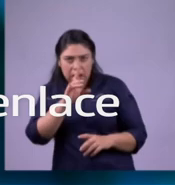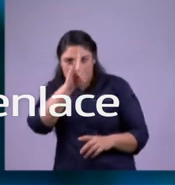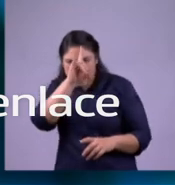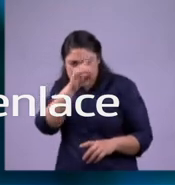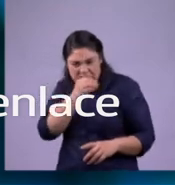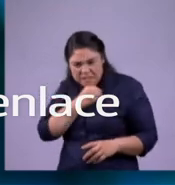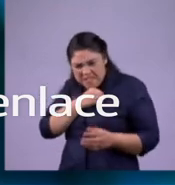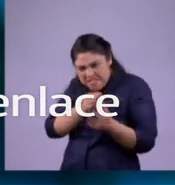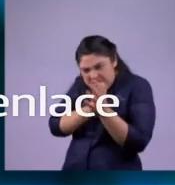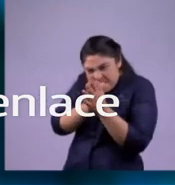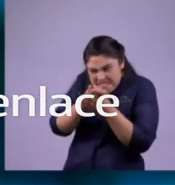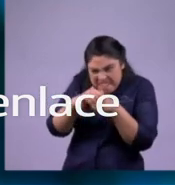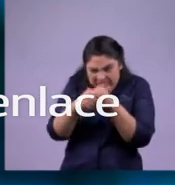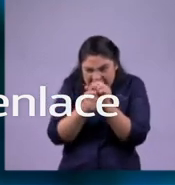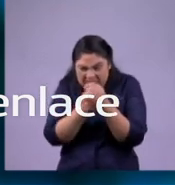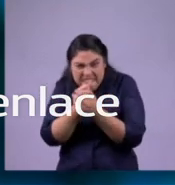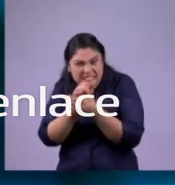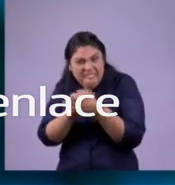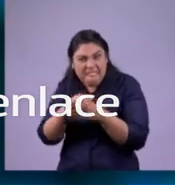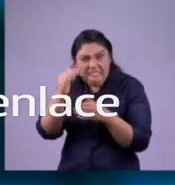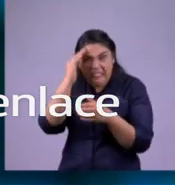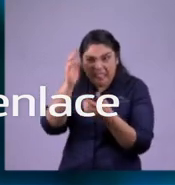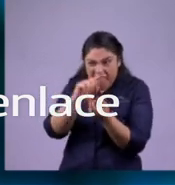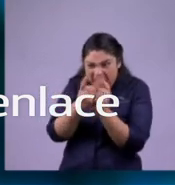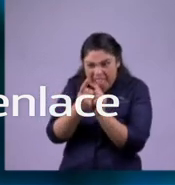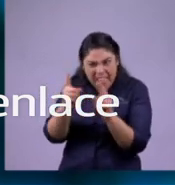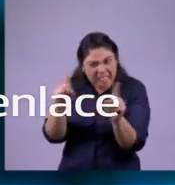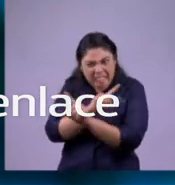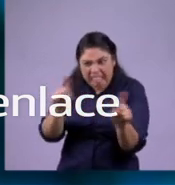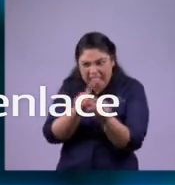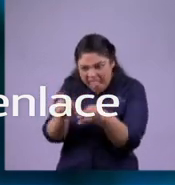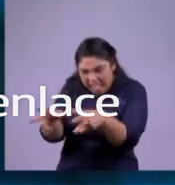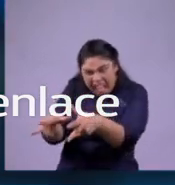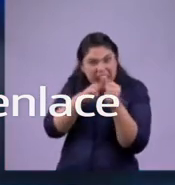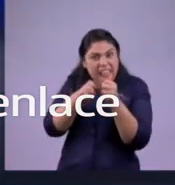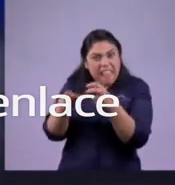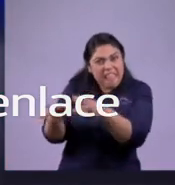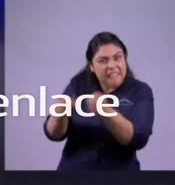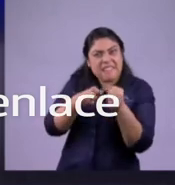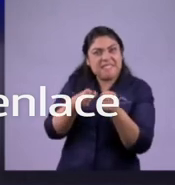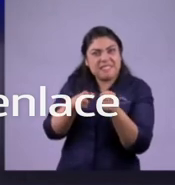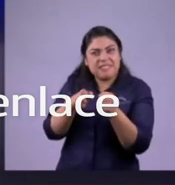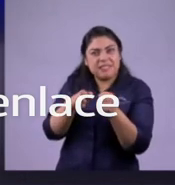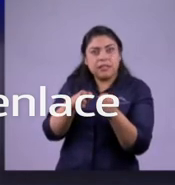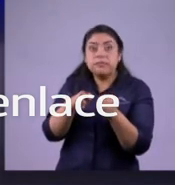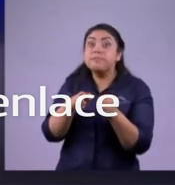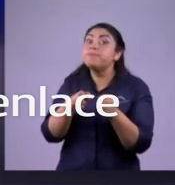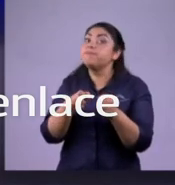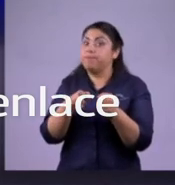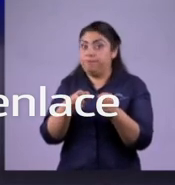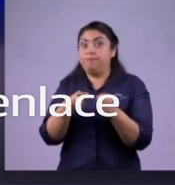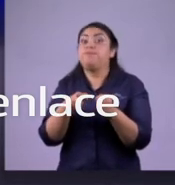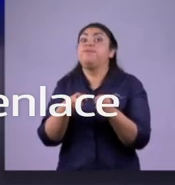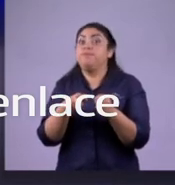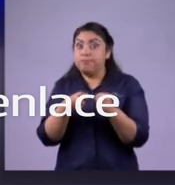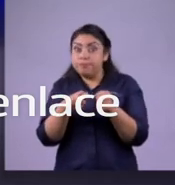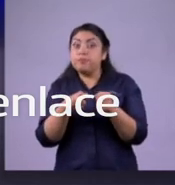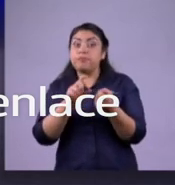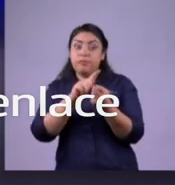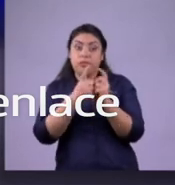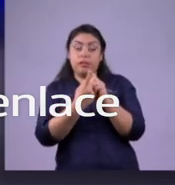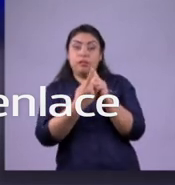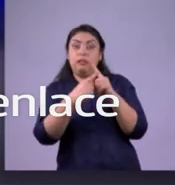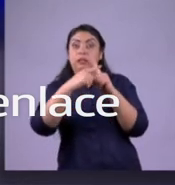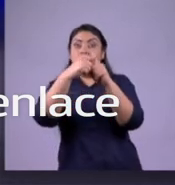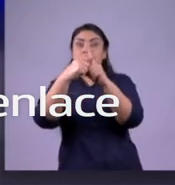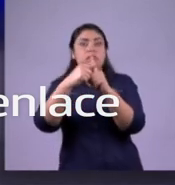la renovación de nuestro entendimiento sino darnos otro para que seamos transformados pero no de